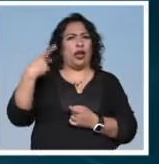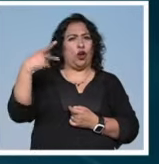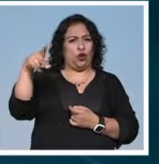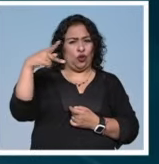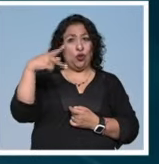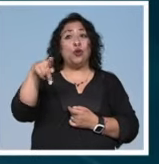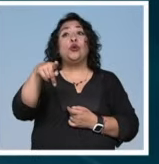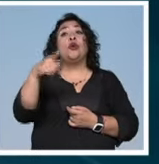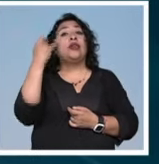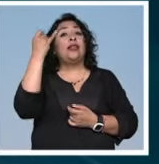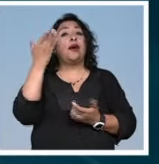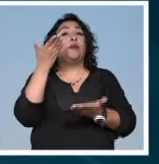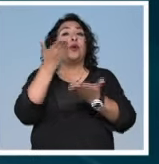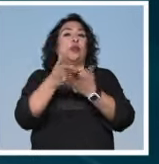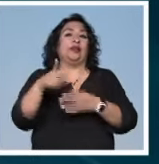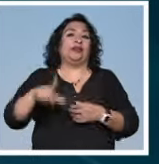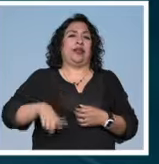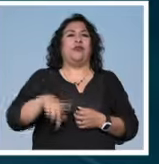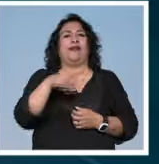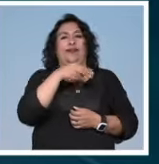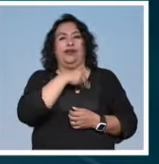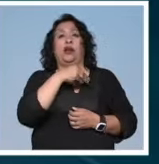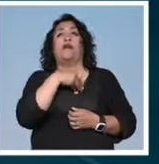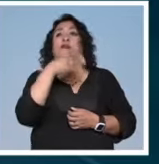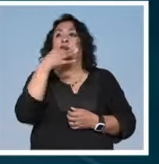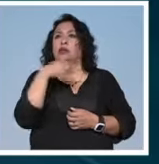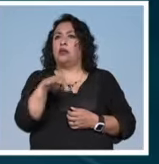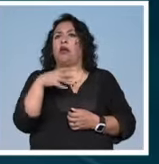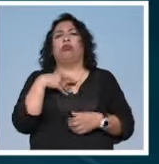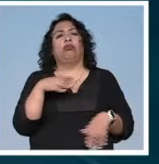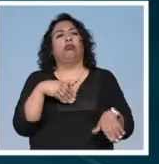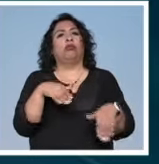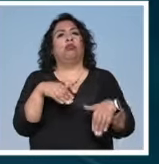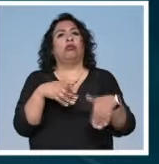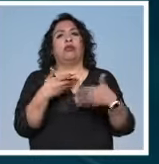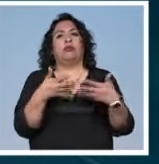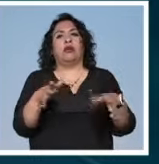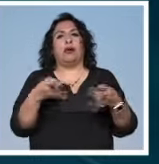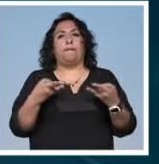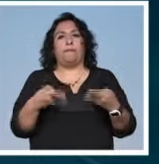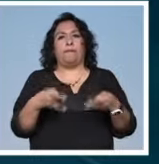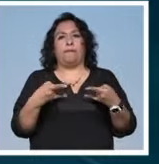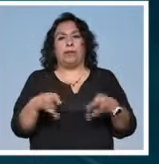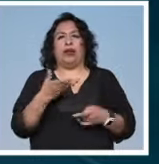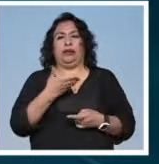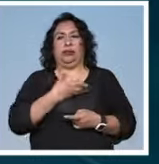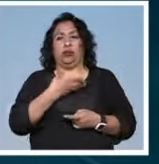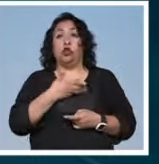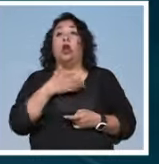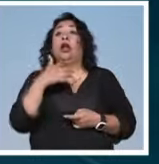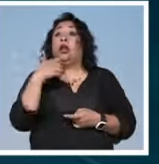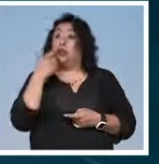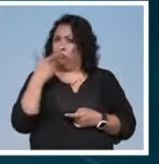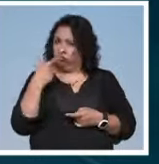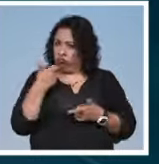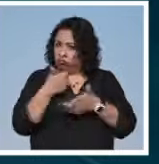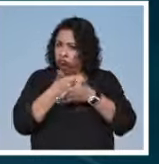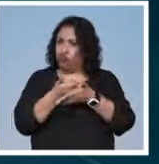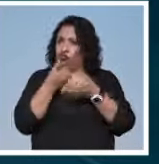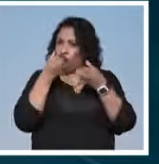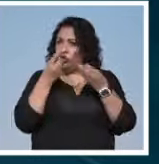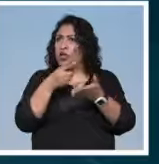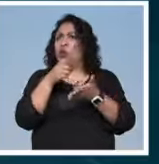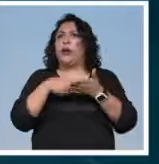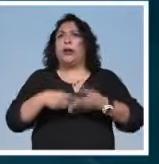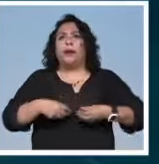una iniciativa del gobierno capitalino que celebra la peatonalización de la Plaza de la Constitución y busca contribuir a que sea un